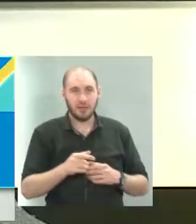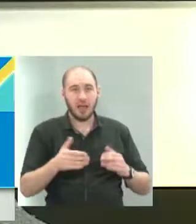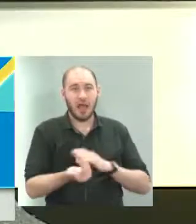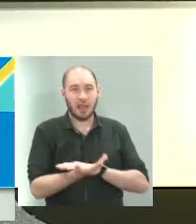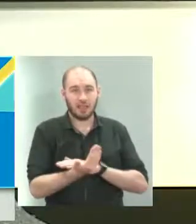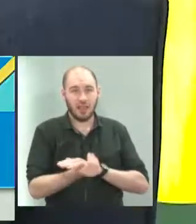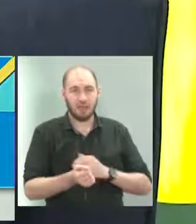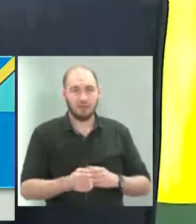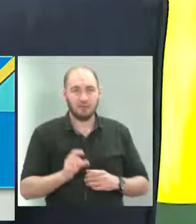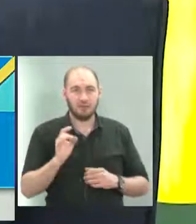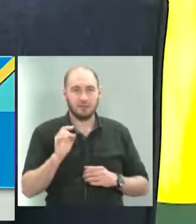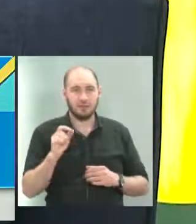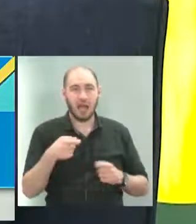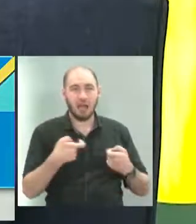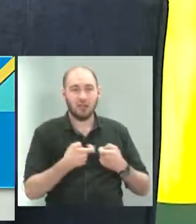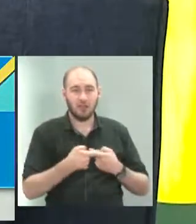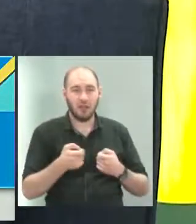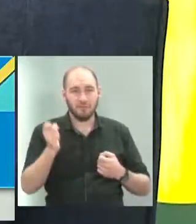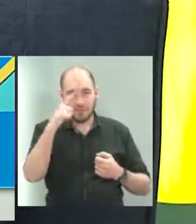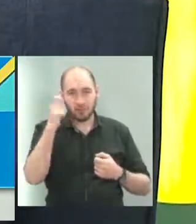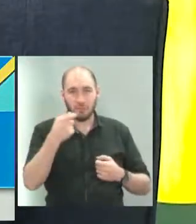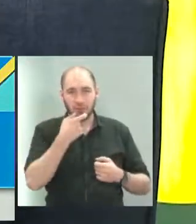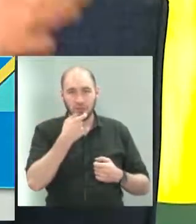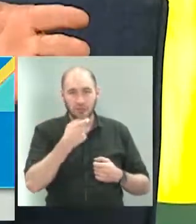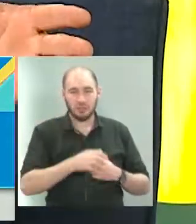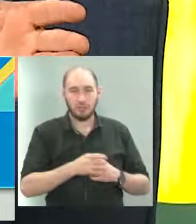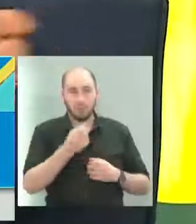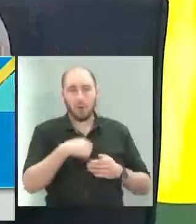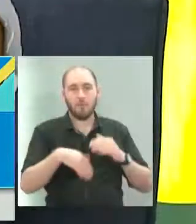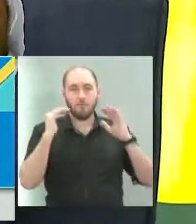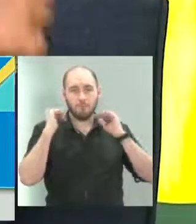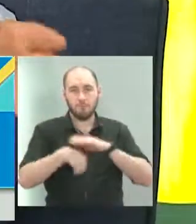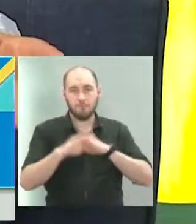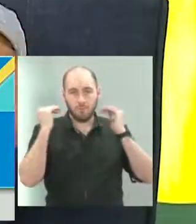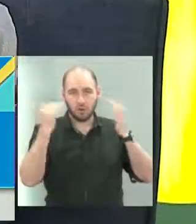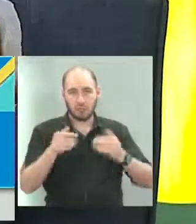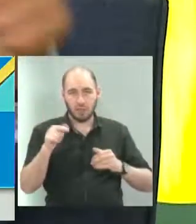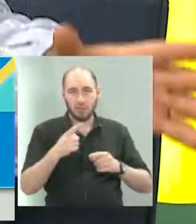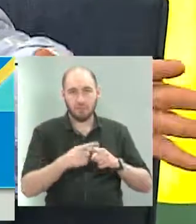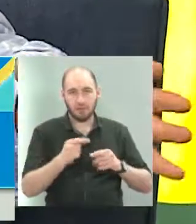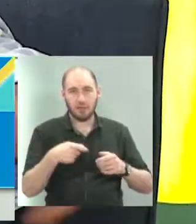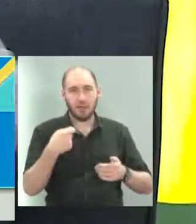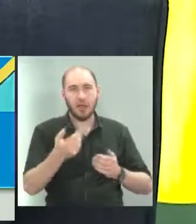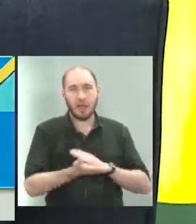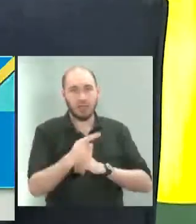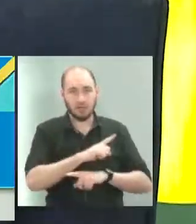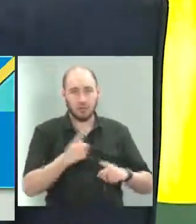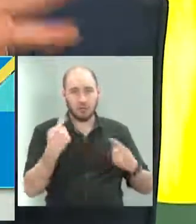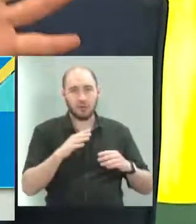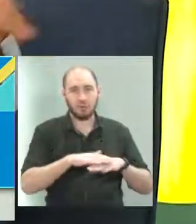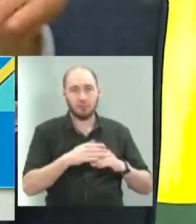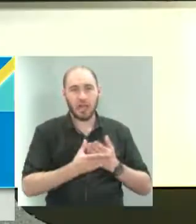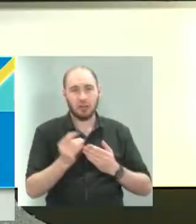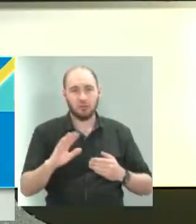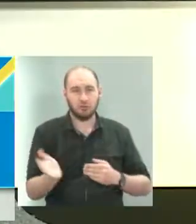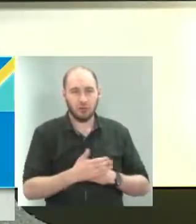alquilar, salvo a las asociaciones y federaciones mendocinas que quieran, como fue el futsal, que produzcan ellos el evento, no le cobramos alquiler, pero que se hagan cargo de todos los